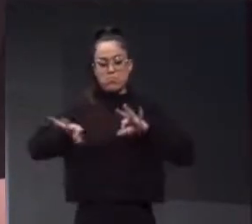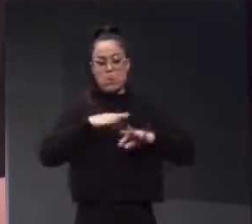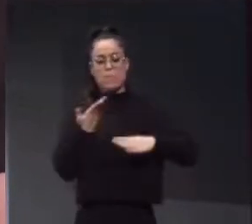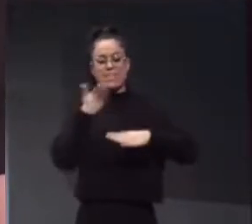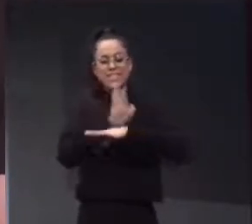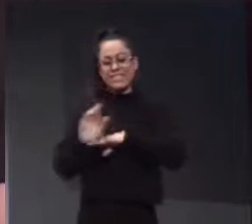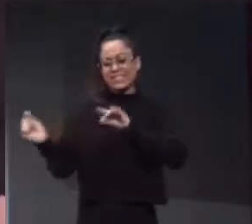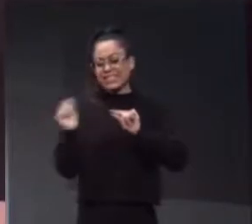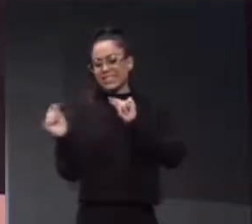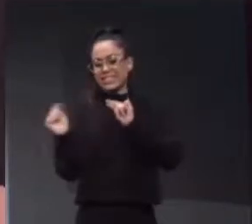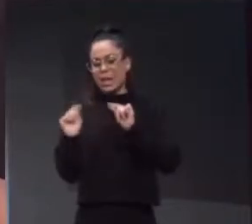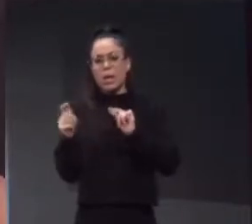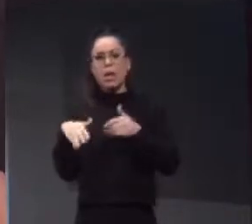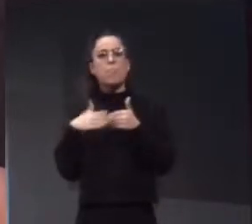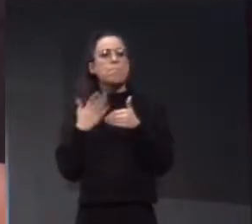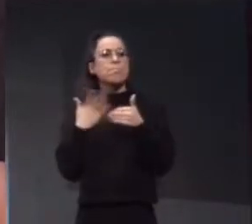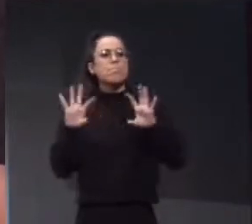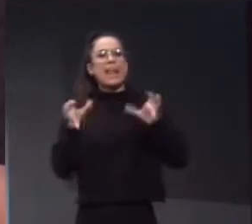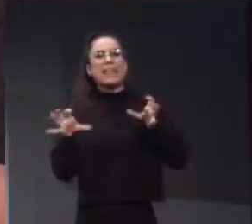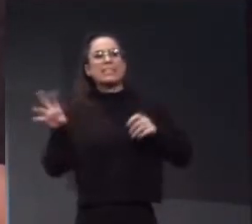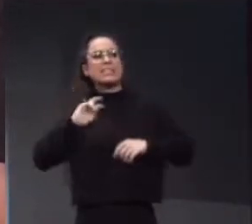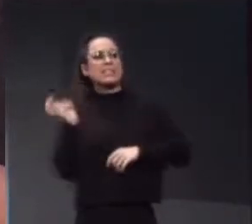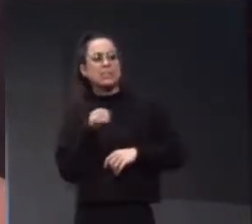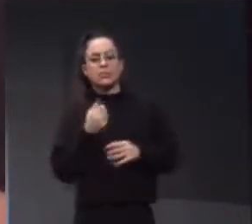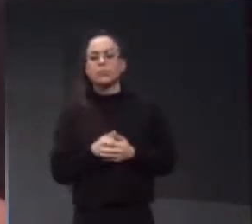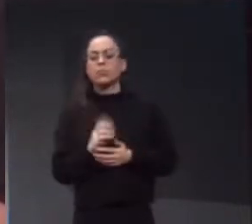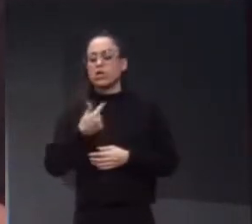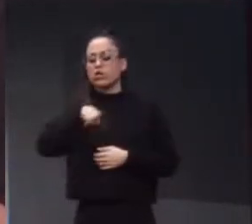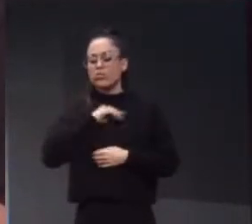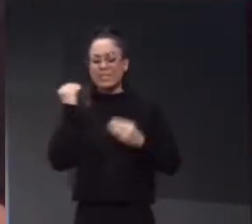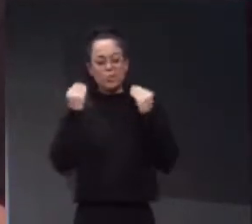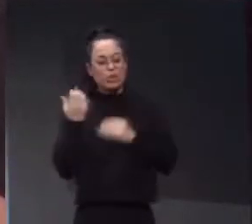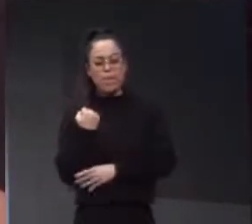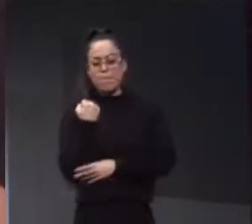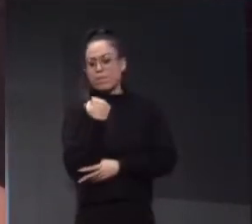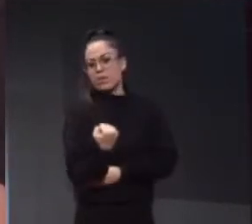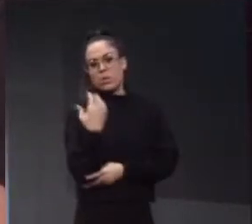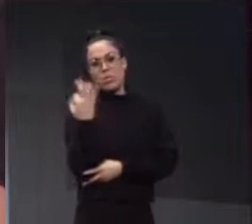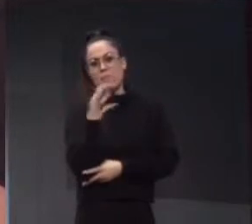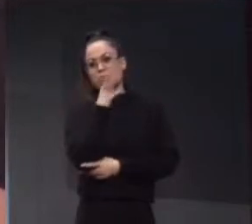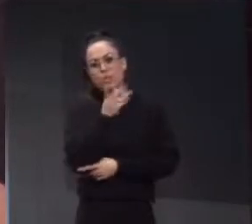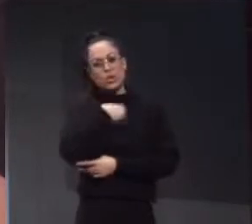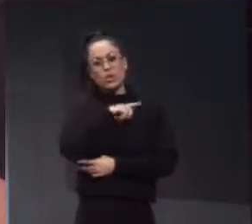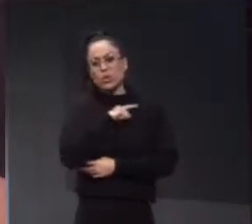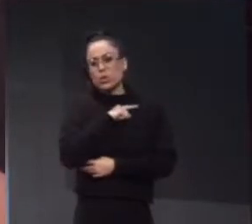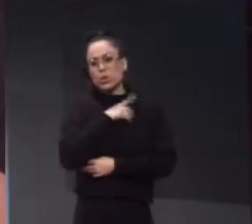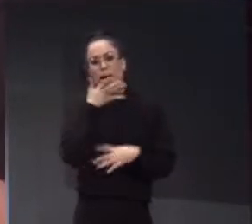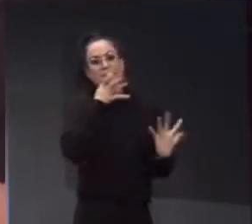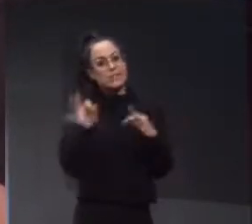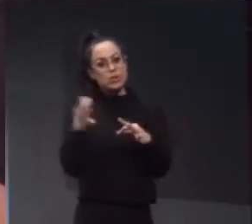debates ruedas de prensa lo que sea pensamos hay que reforzar esto porque hay que estar atento porque de pronto